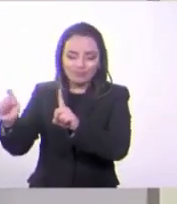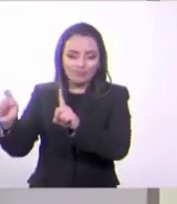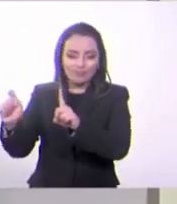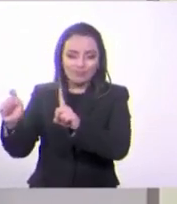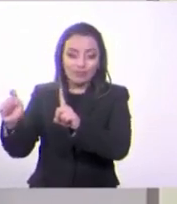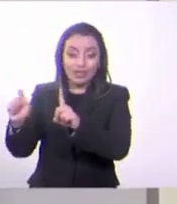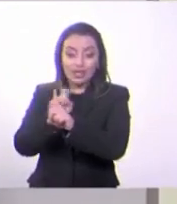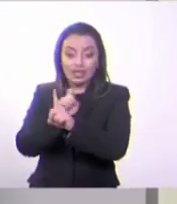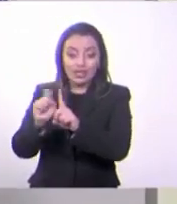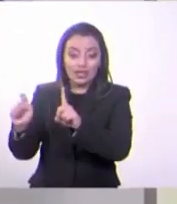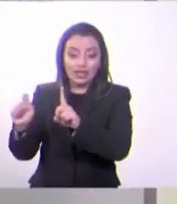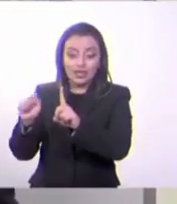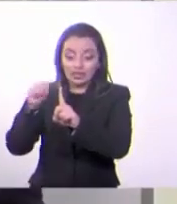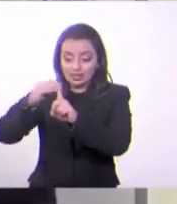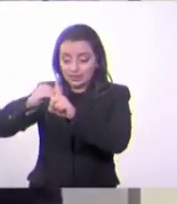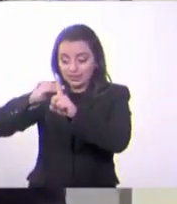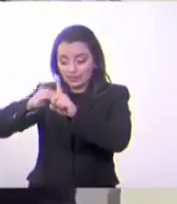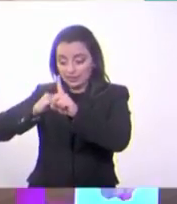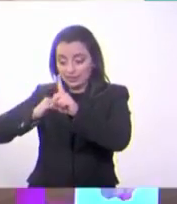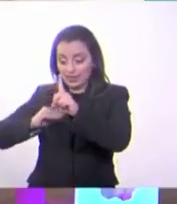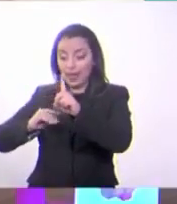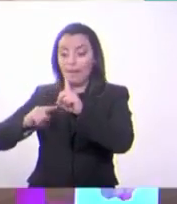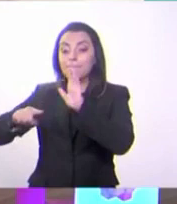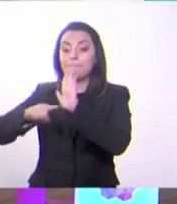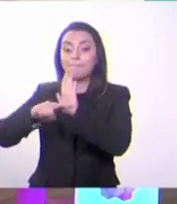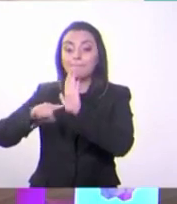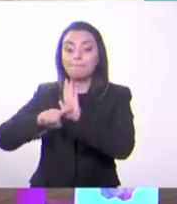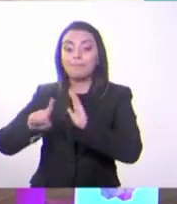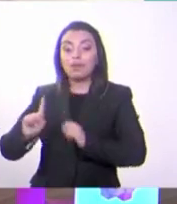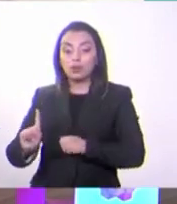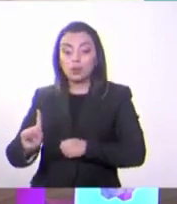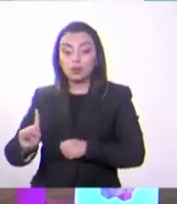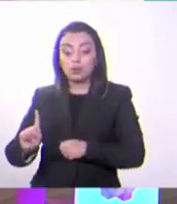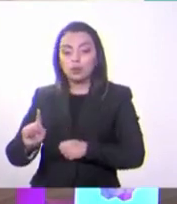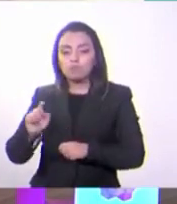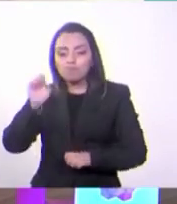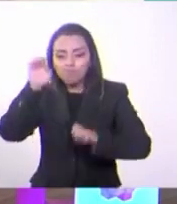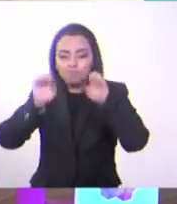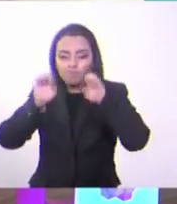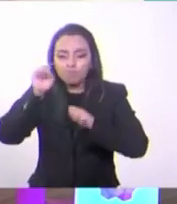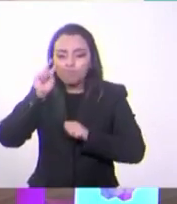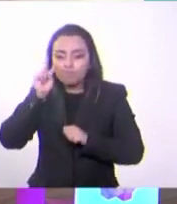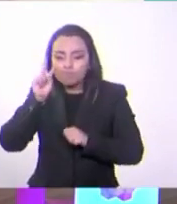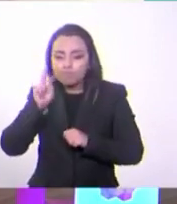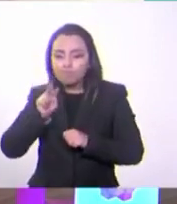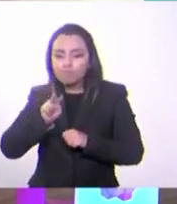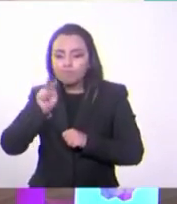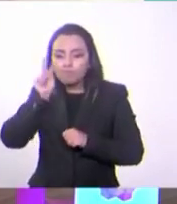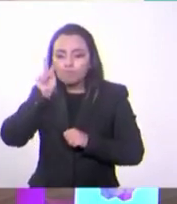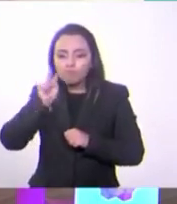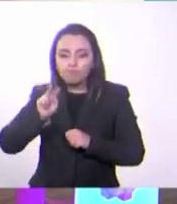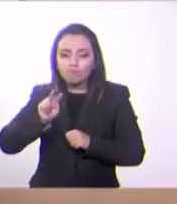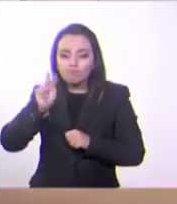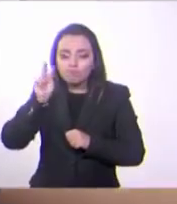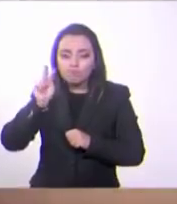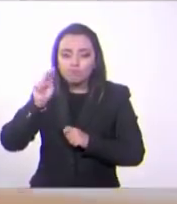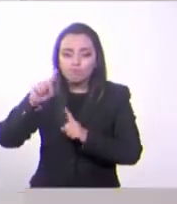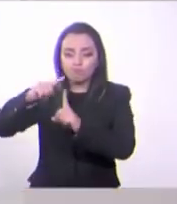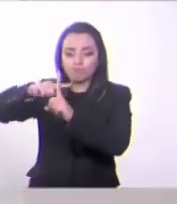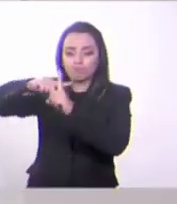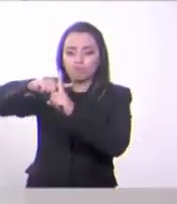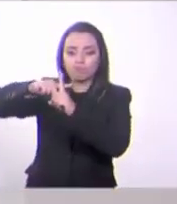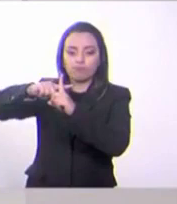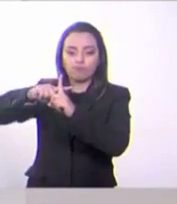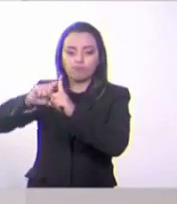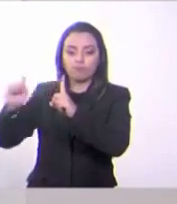resulte menos 1, lo mismo que tú hiciste. Ujú. Bueno, analicemos. Un valor en A, un valor